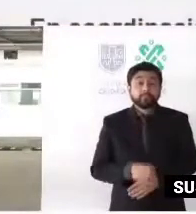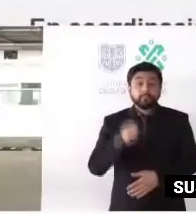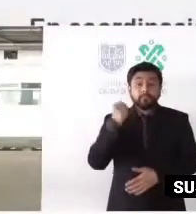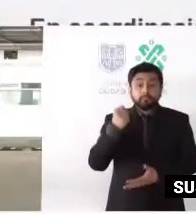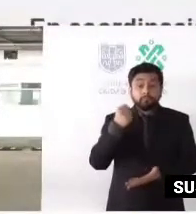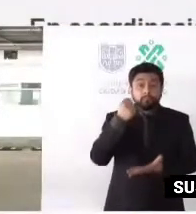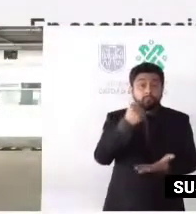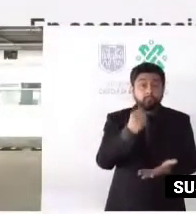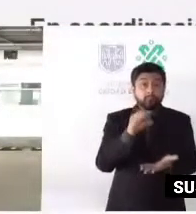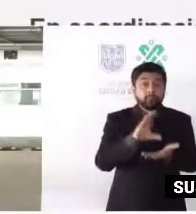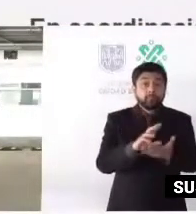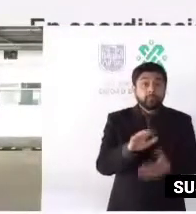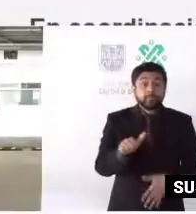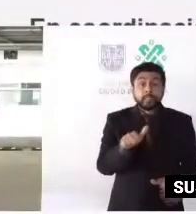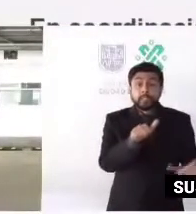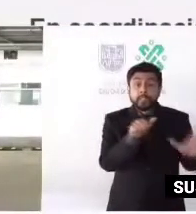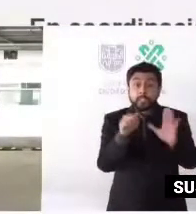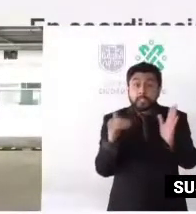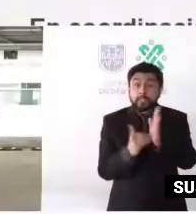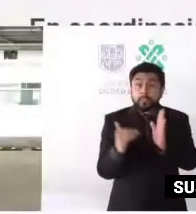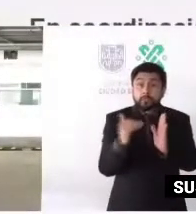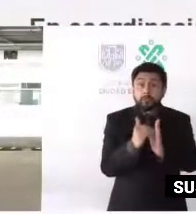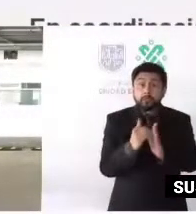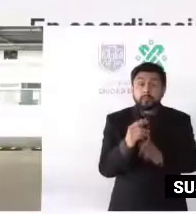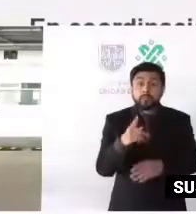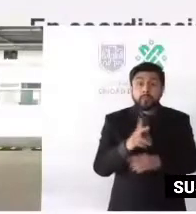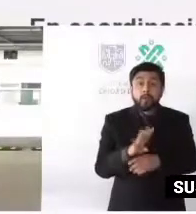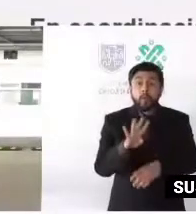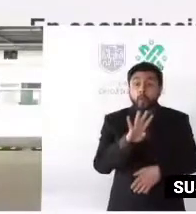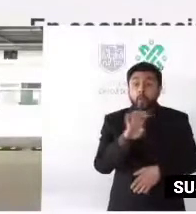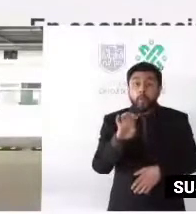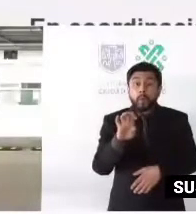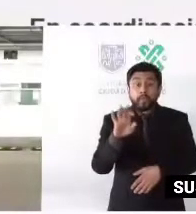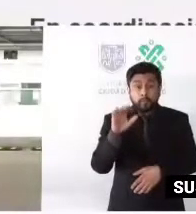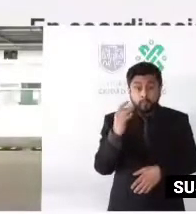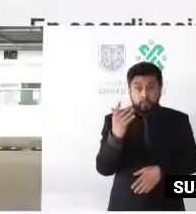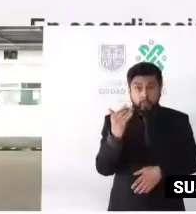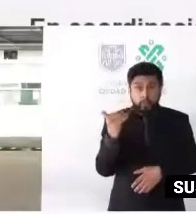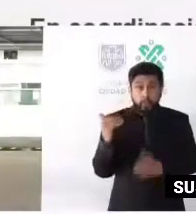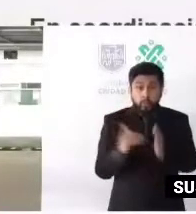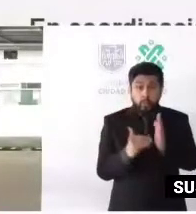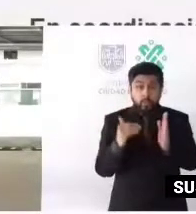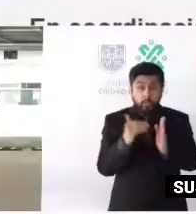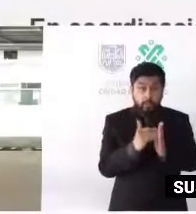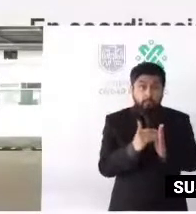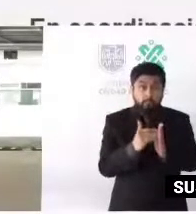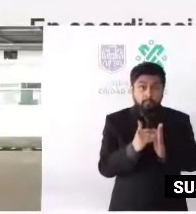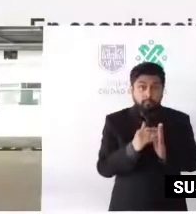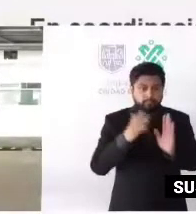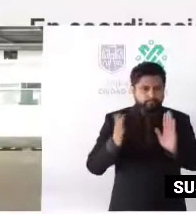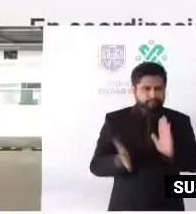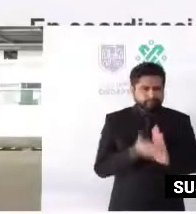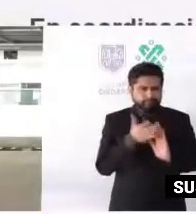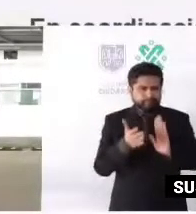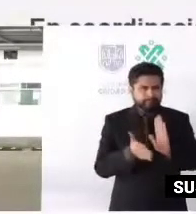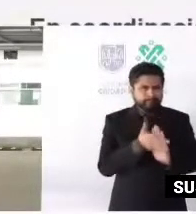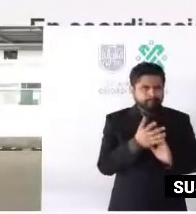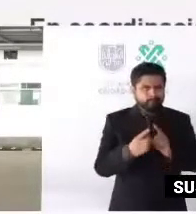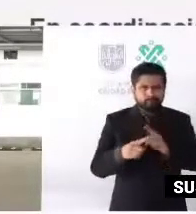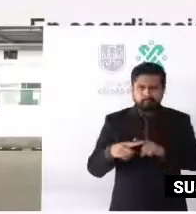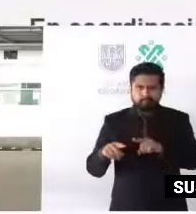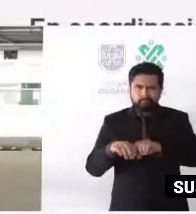La inversión original eran 600 millones de pesos, de los cuales se utilizaron 450 millones para lo que fue la obra civil con su equipo